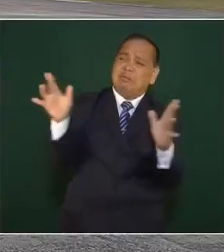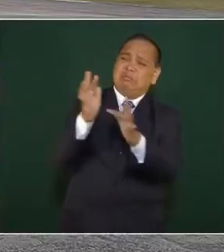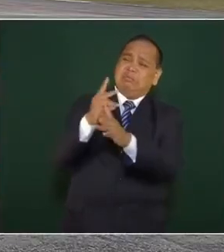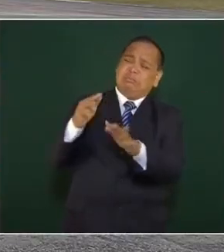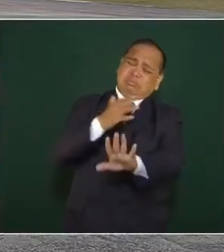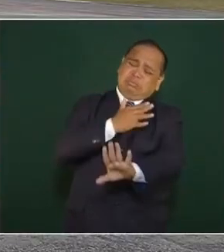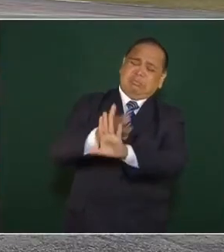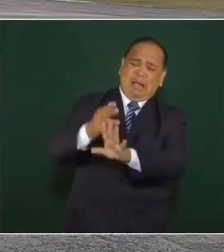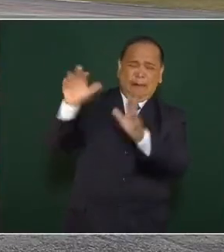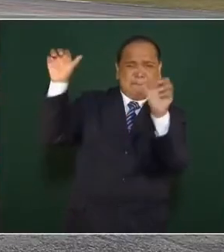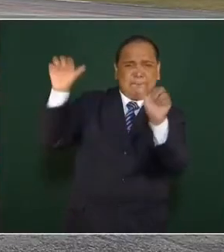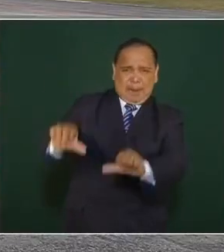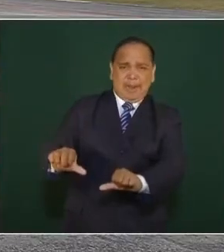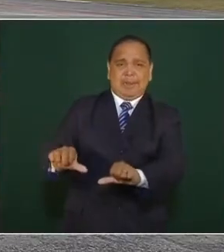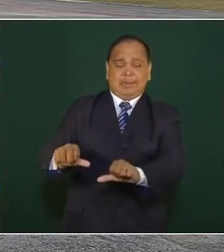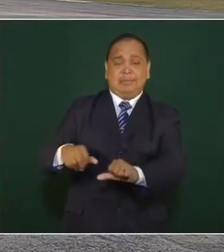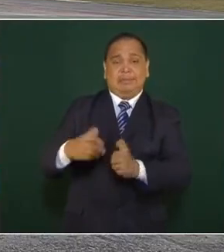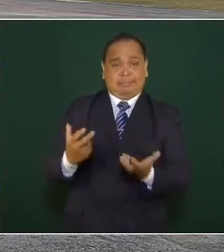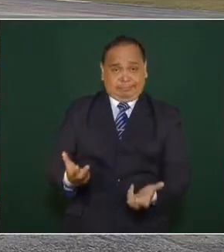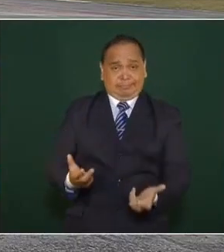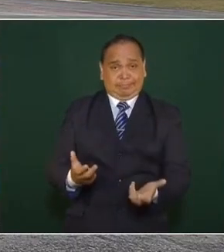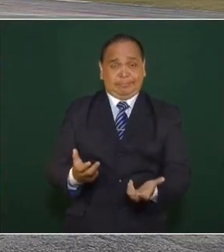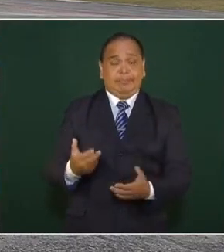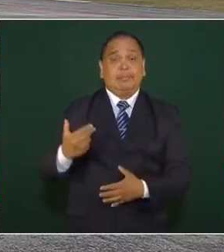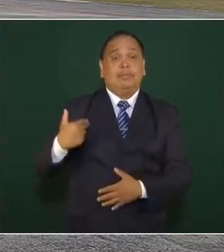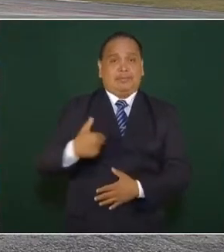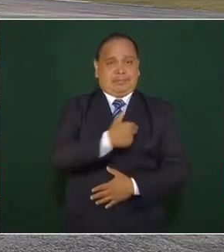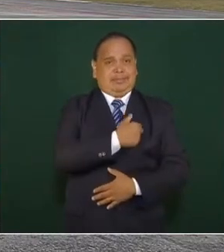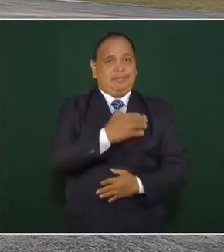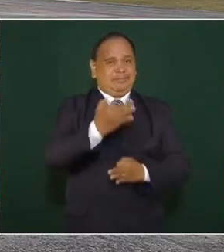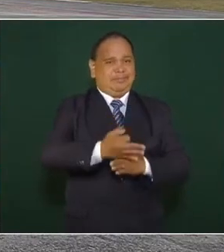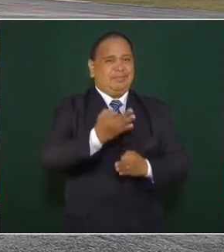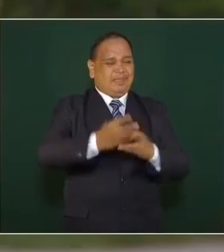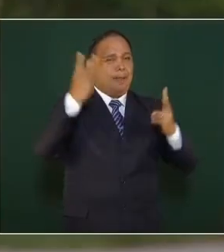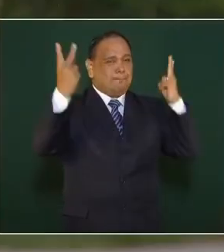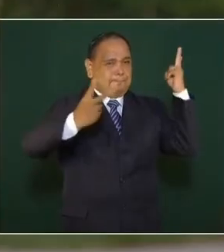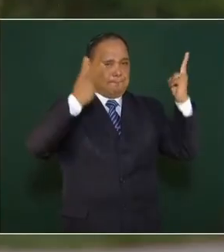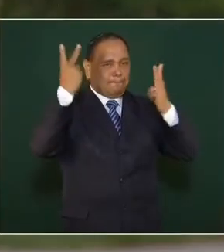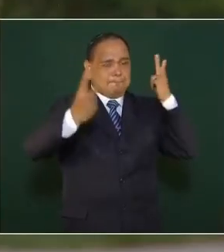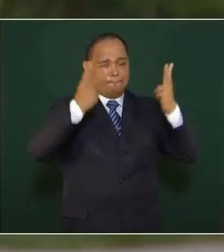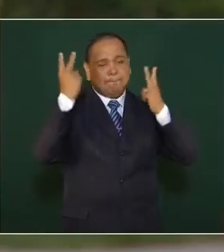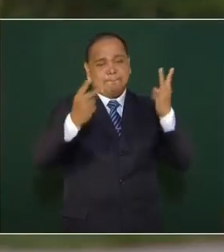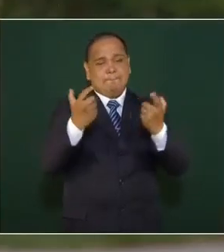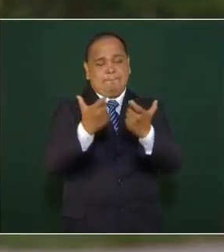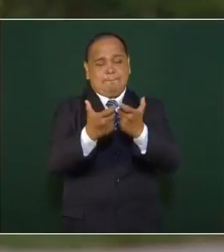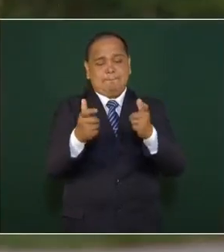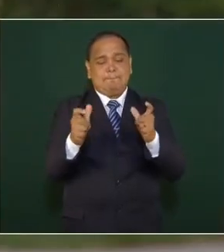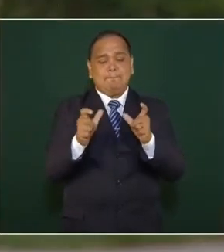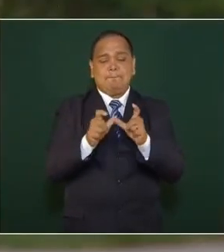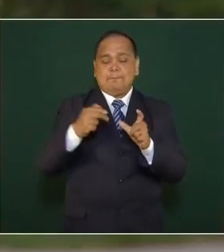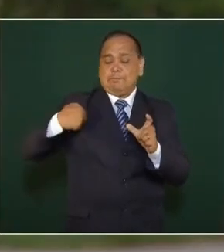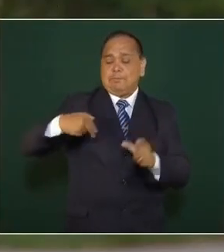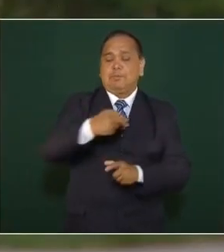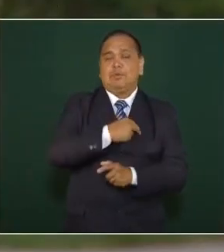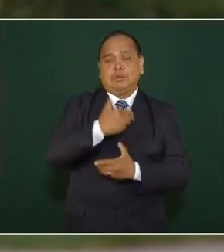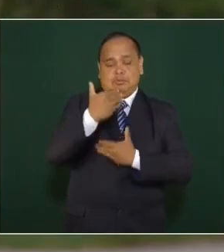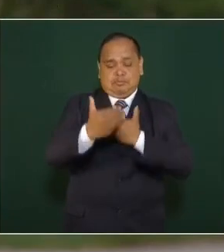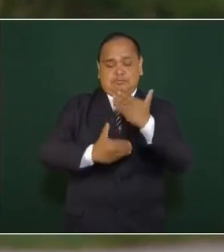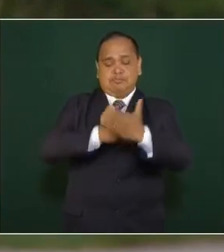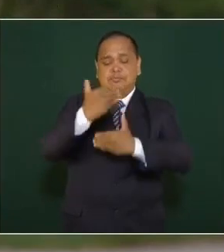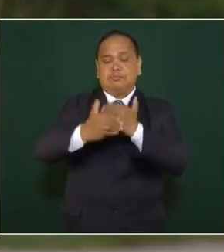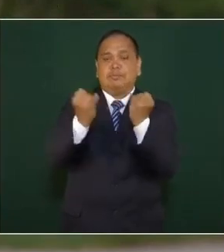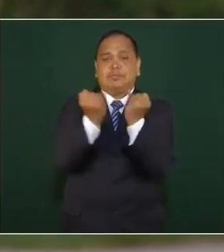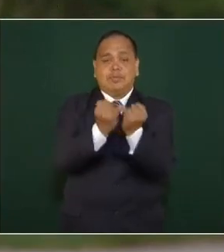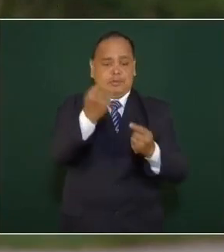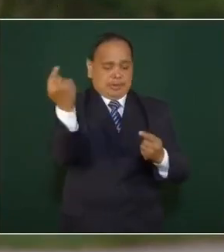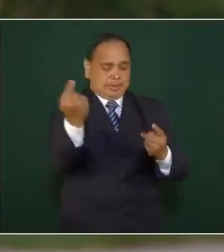bloqueo recrudecido. En nuestra visita repasaremos de conjunto lo que hemos avanzado hasta hoy y